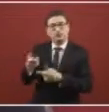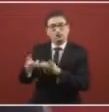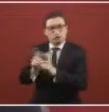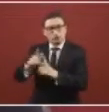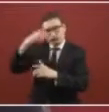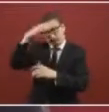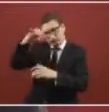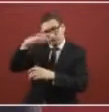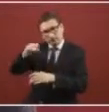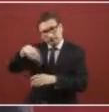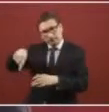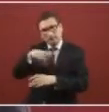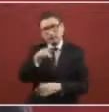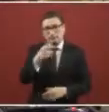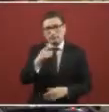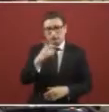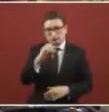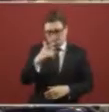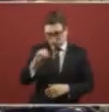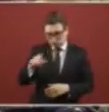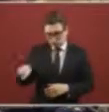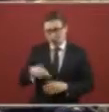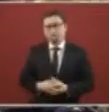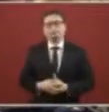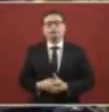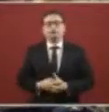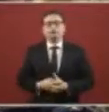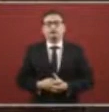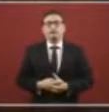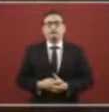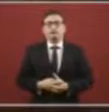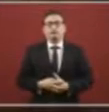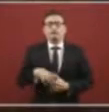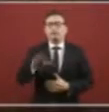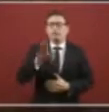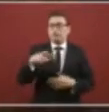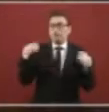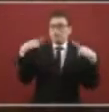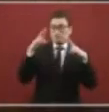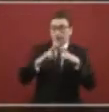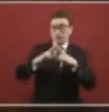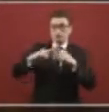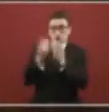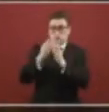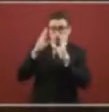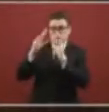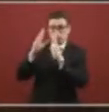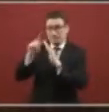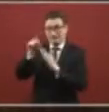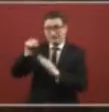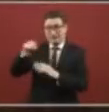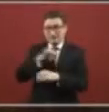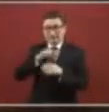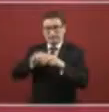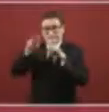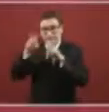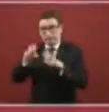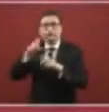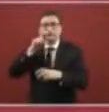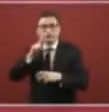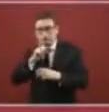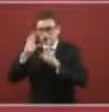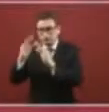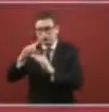pedagogos valdrá la pena alguna capacitación especial para los docentes en este tema de cuestión de educación sexual se